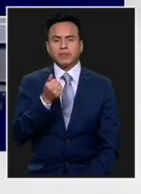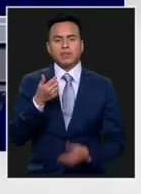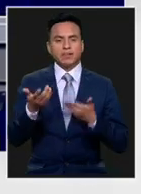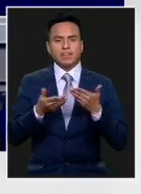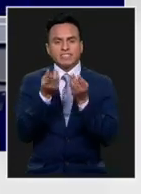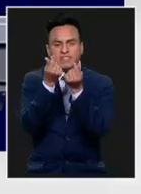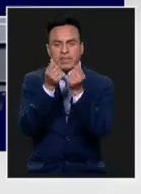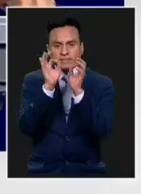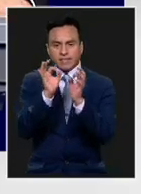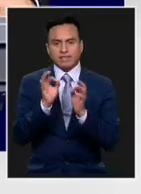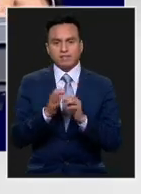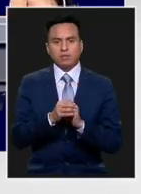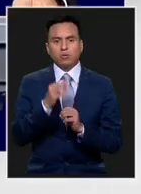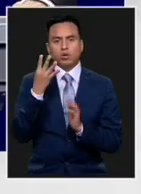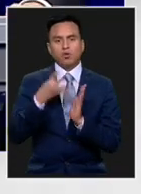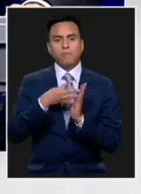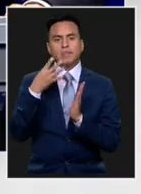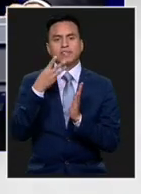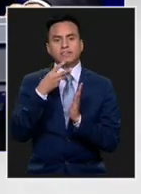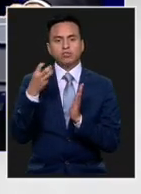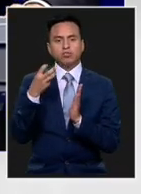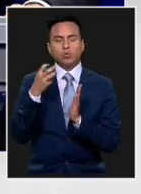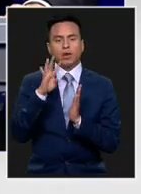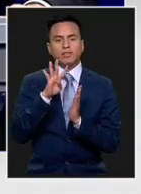la cifra exacta.